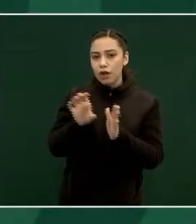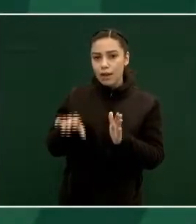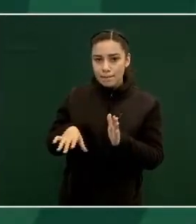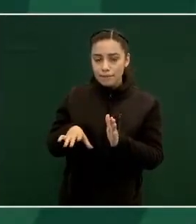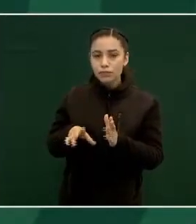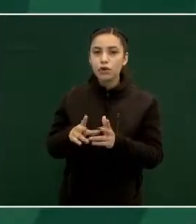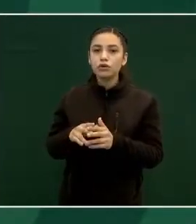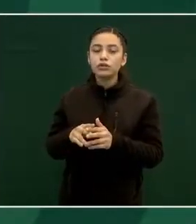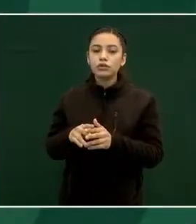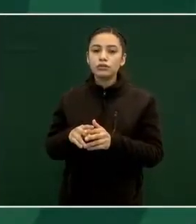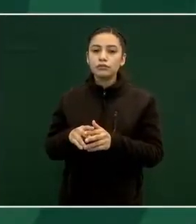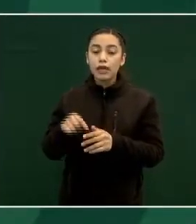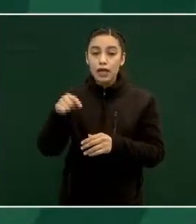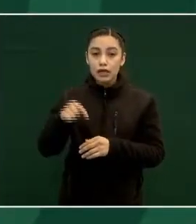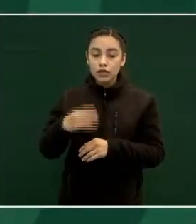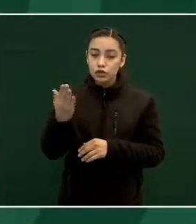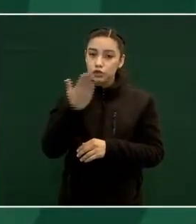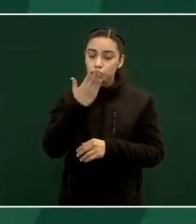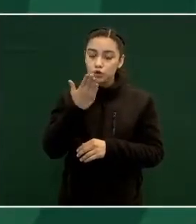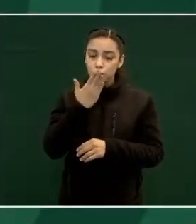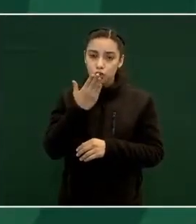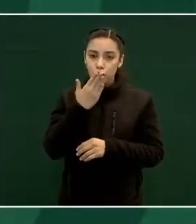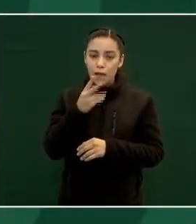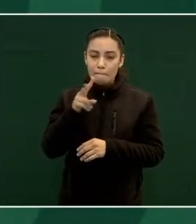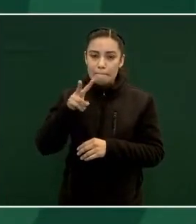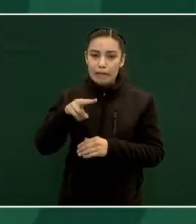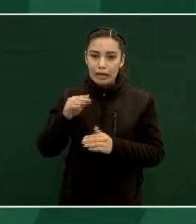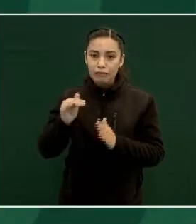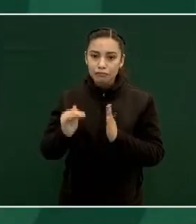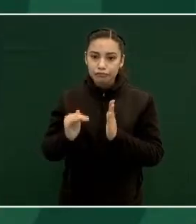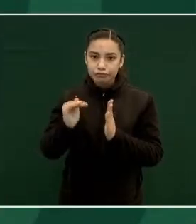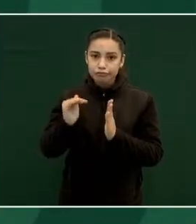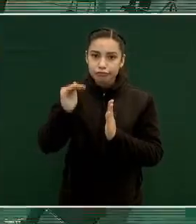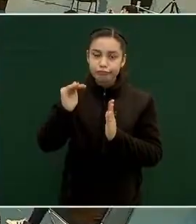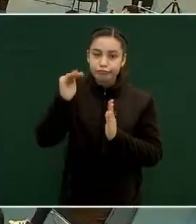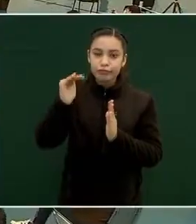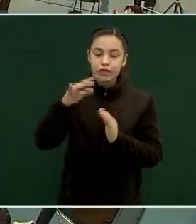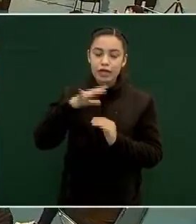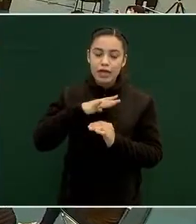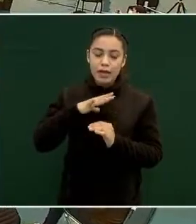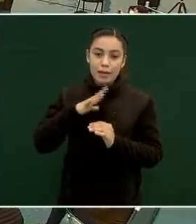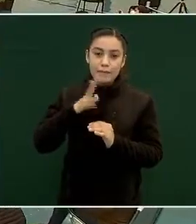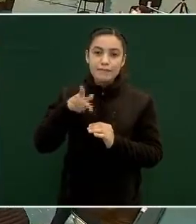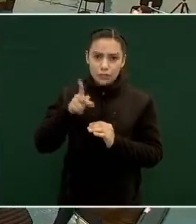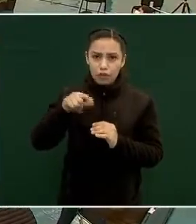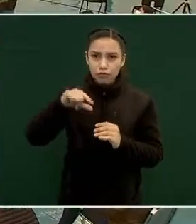la verdad, van a bajar. O sea,